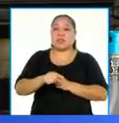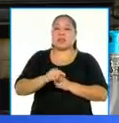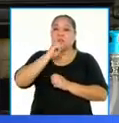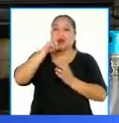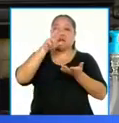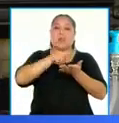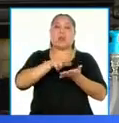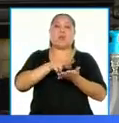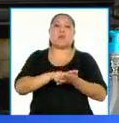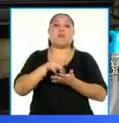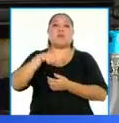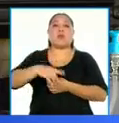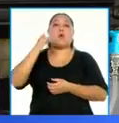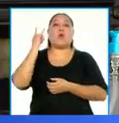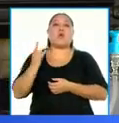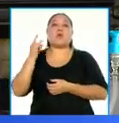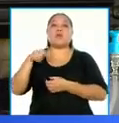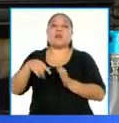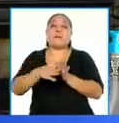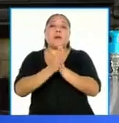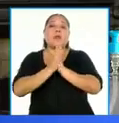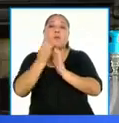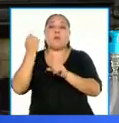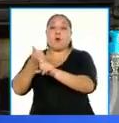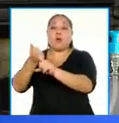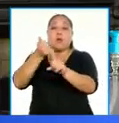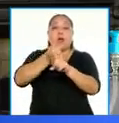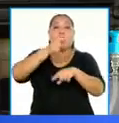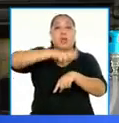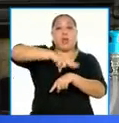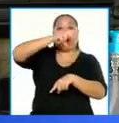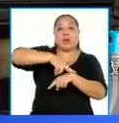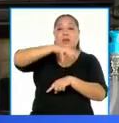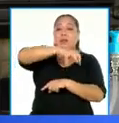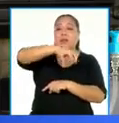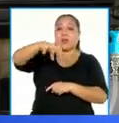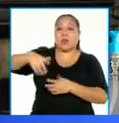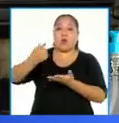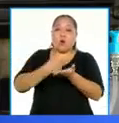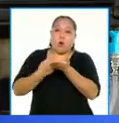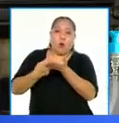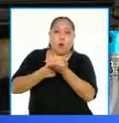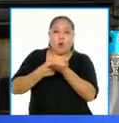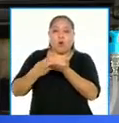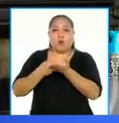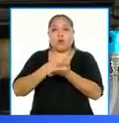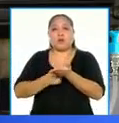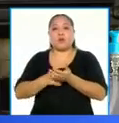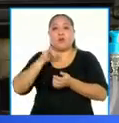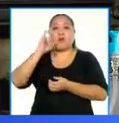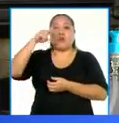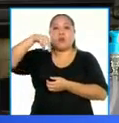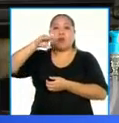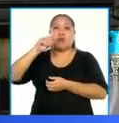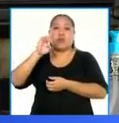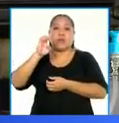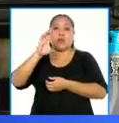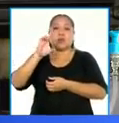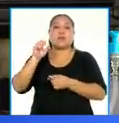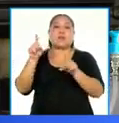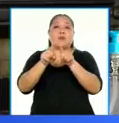han sido solicitadas por los respectivos gobiernos regionales en coordinación con INDECI y, como